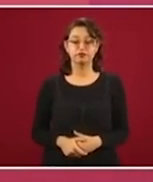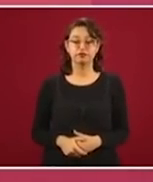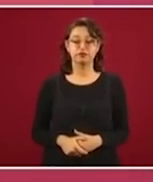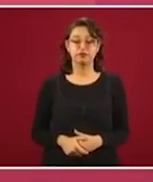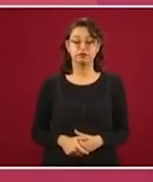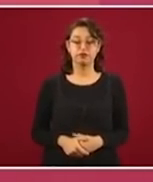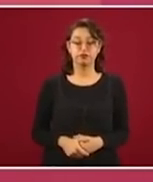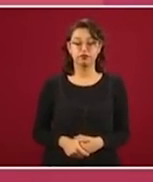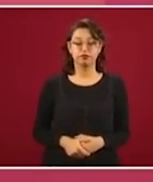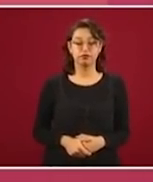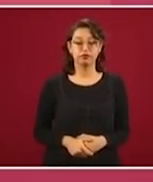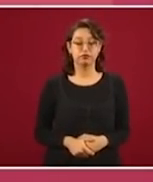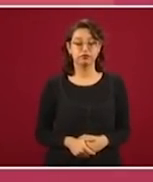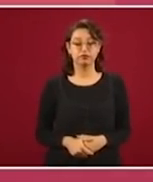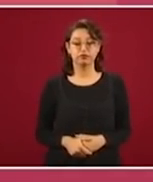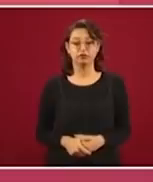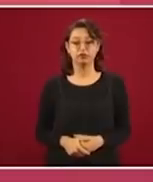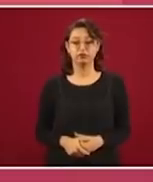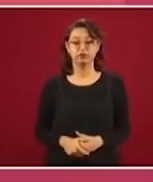Entonces,